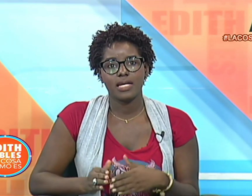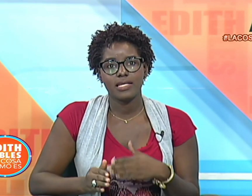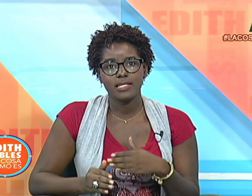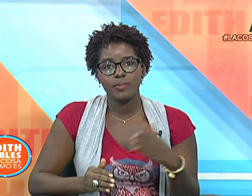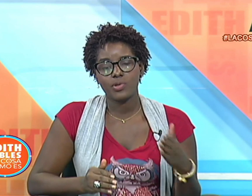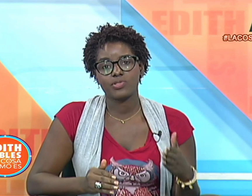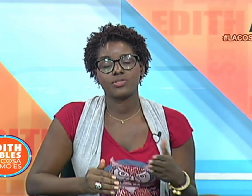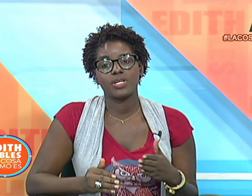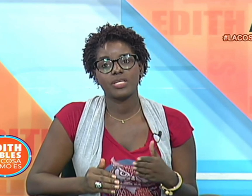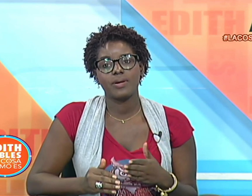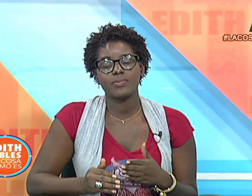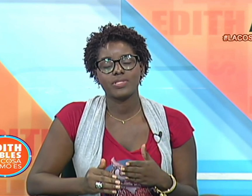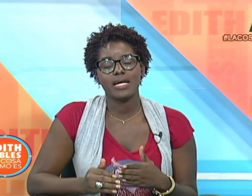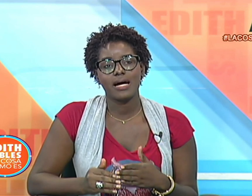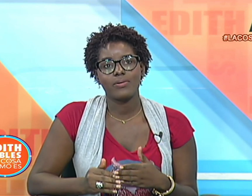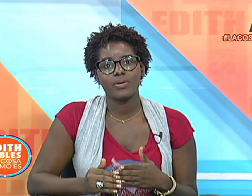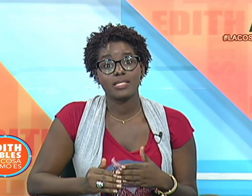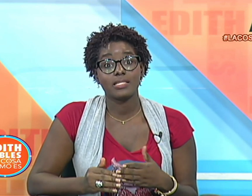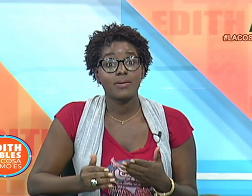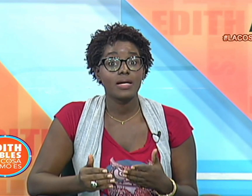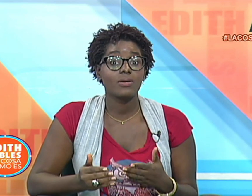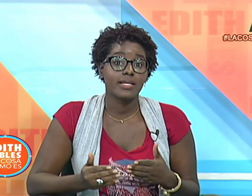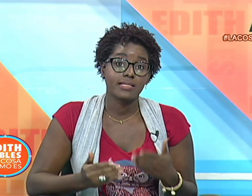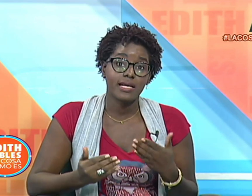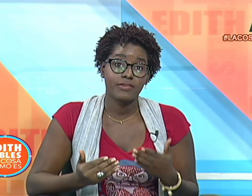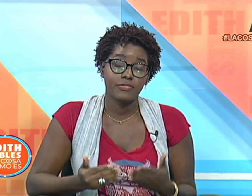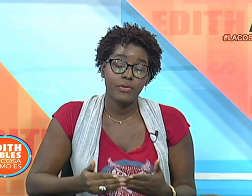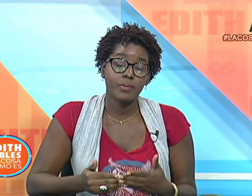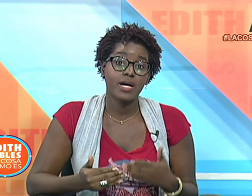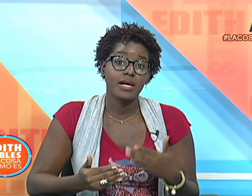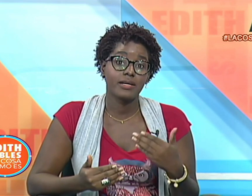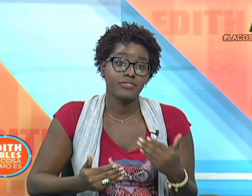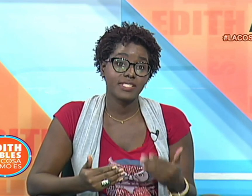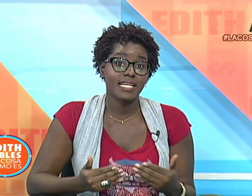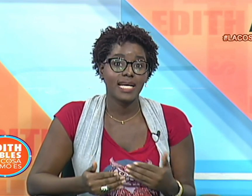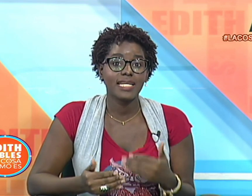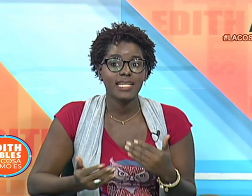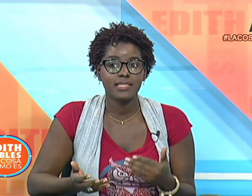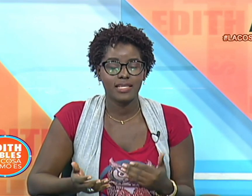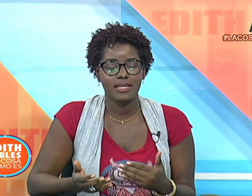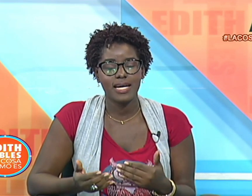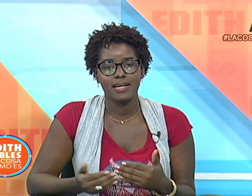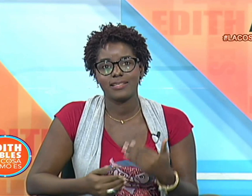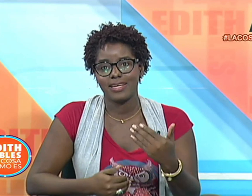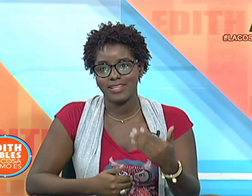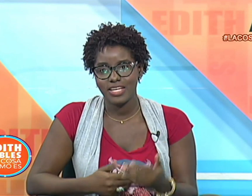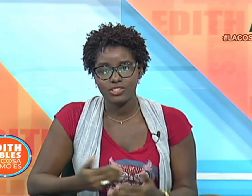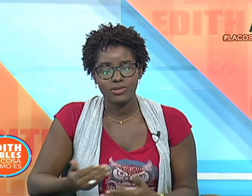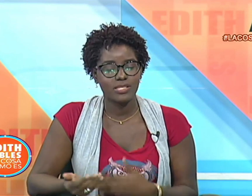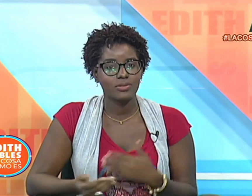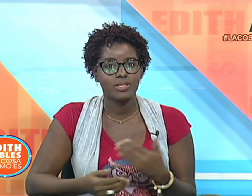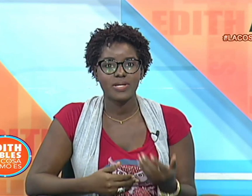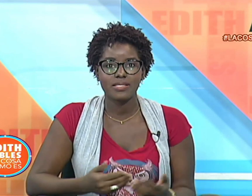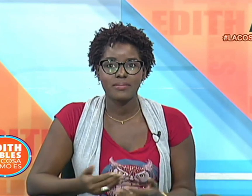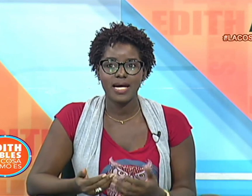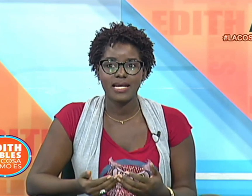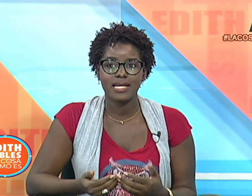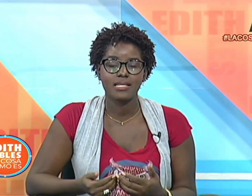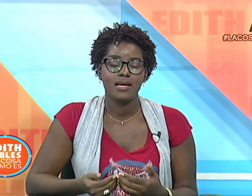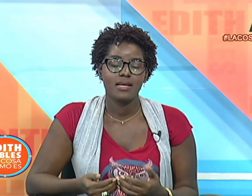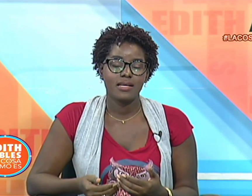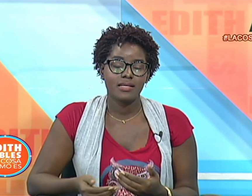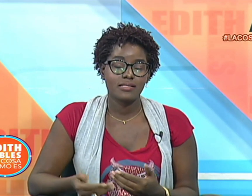salir del proceso que llevamos a cabo estaba lo que es la reforma fiscal integral que de hecho en las últimas